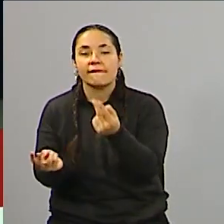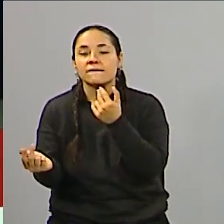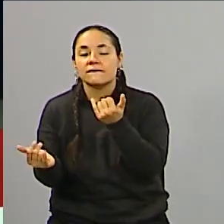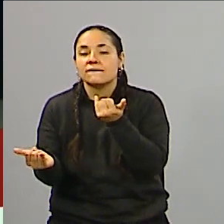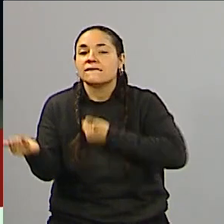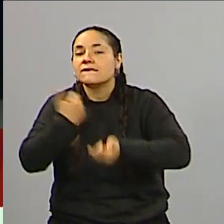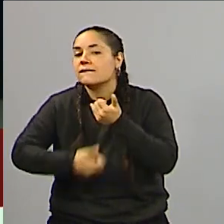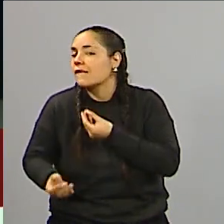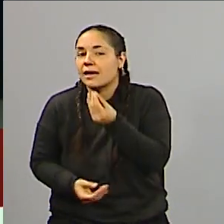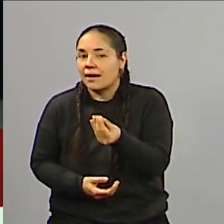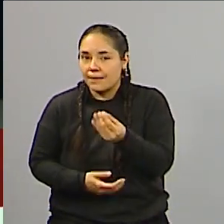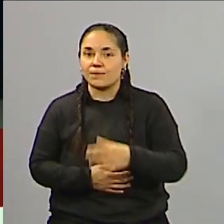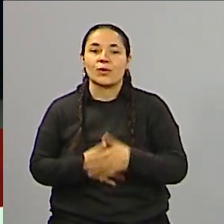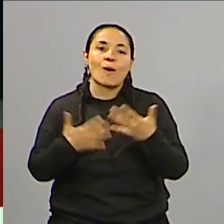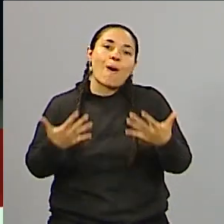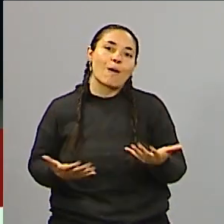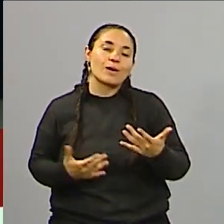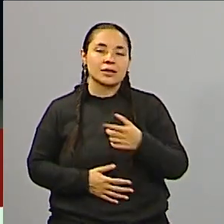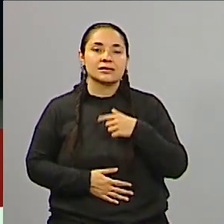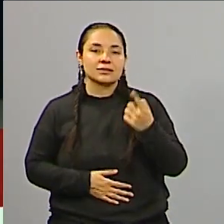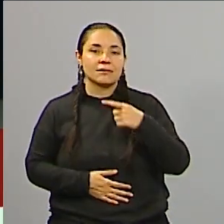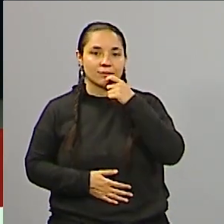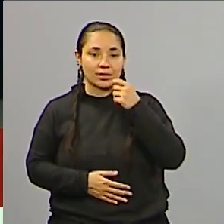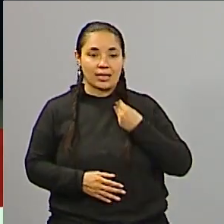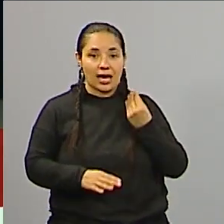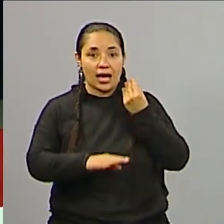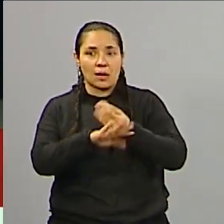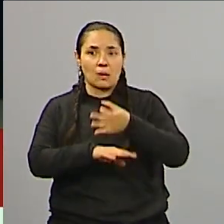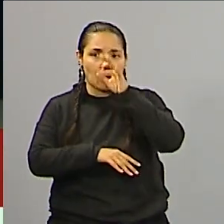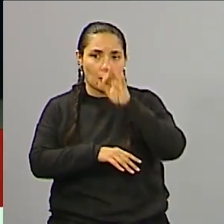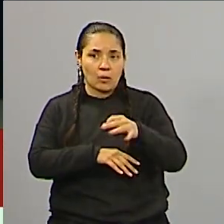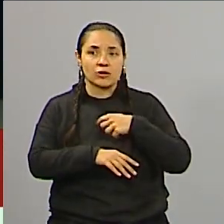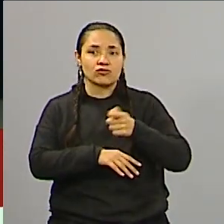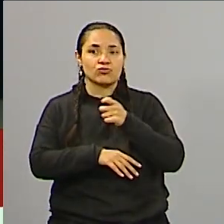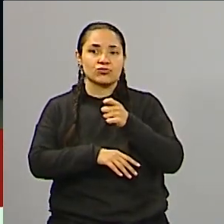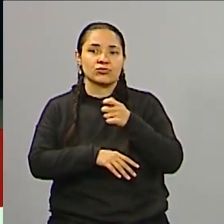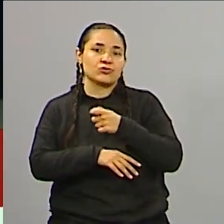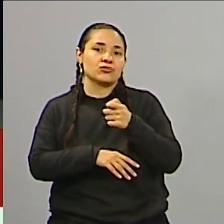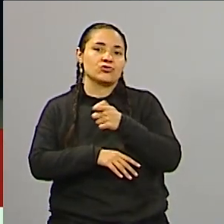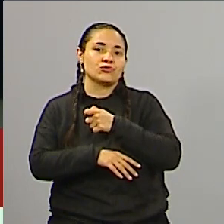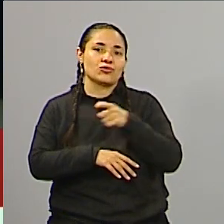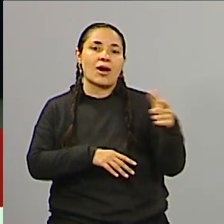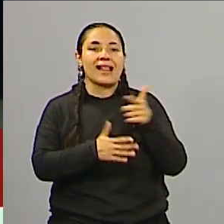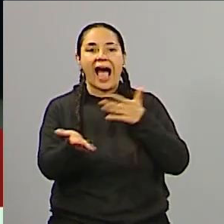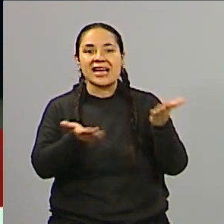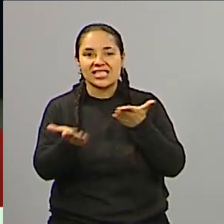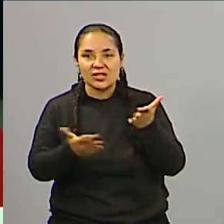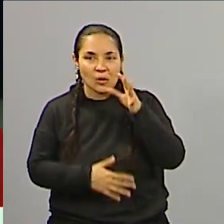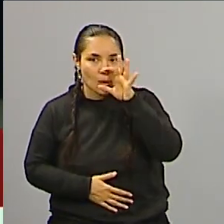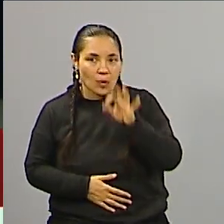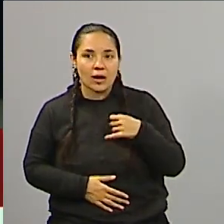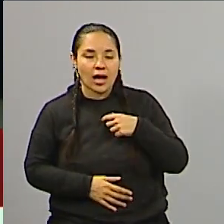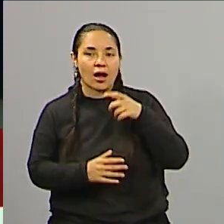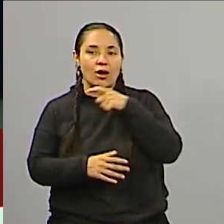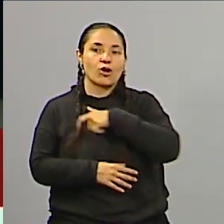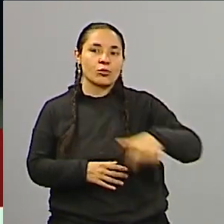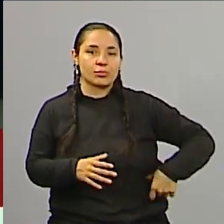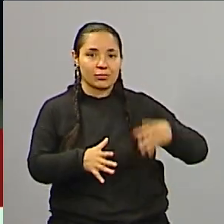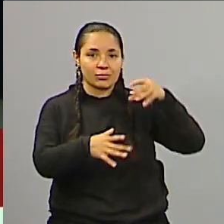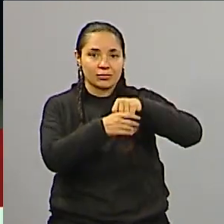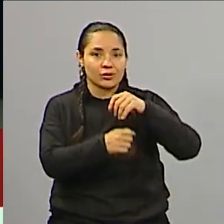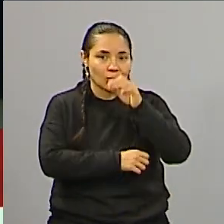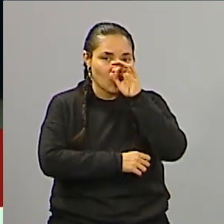por supuesto, y la principal idea es escuchar. Es obvio, y uno como ciudadano común, porque nunca he tenido un cargo,